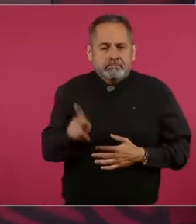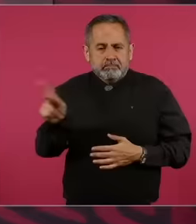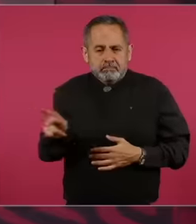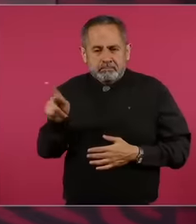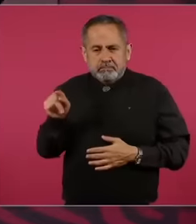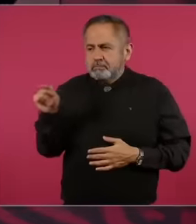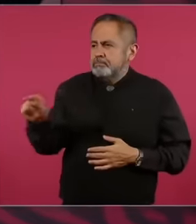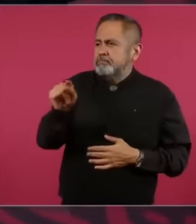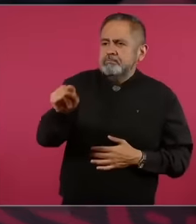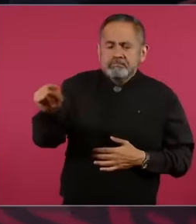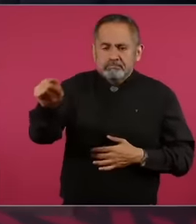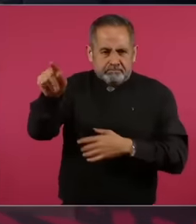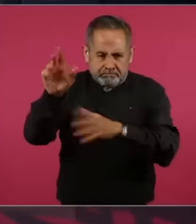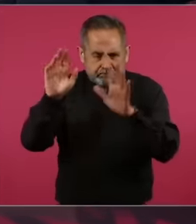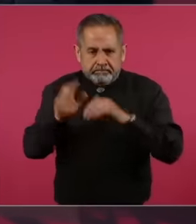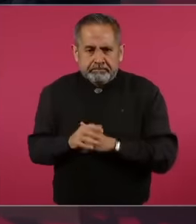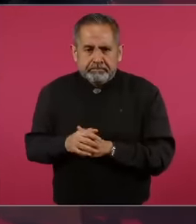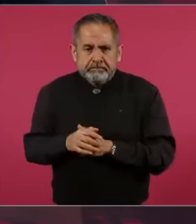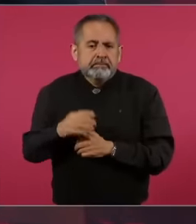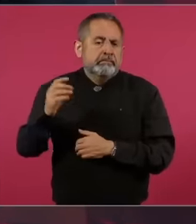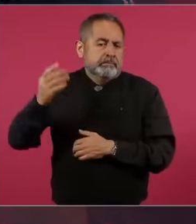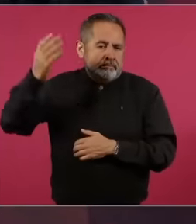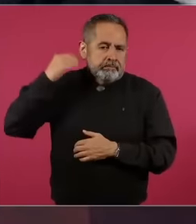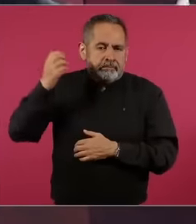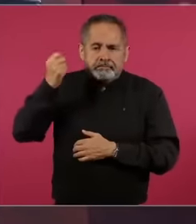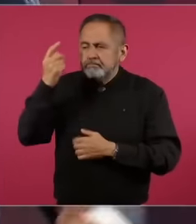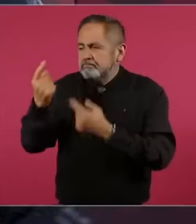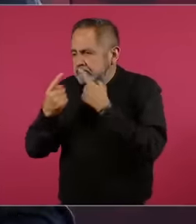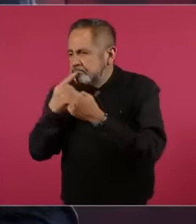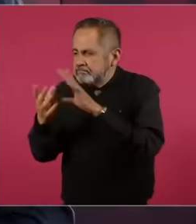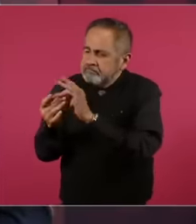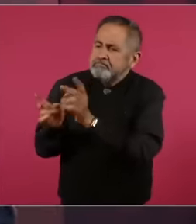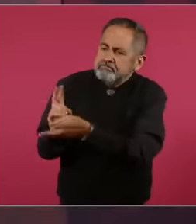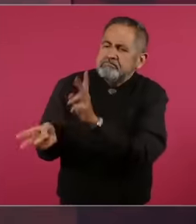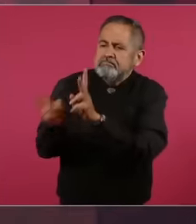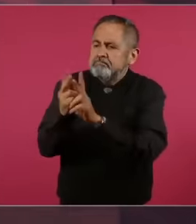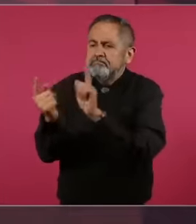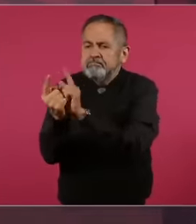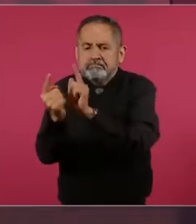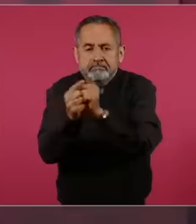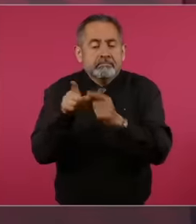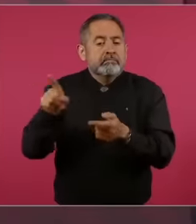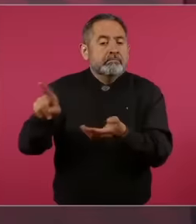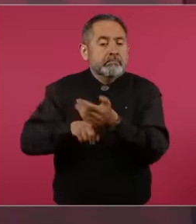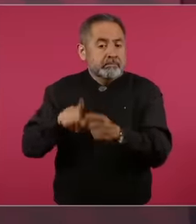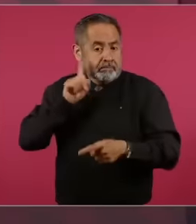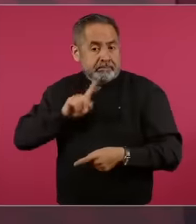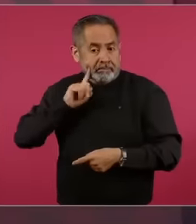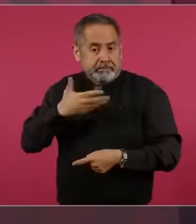y, bueno, en la campaña me platicaba la presidenta electa